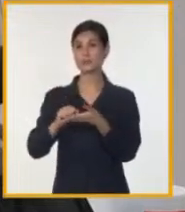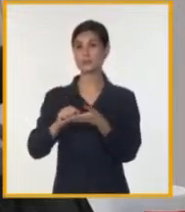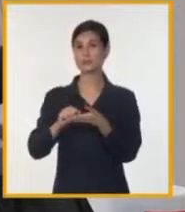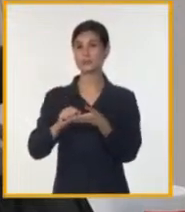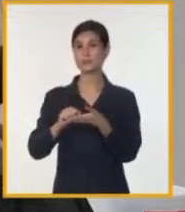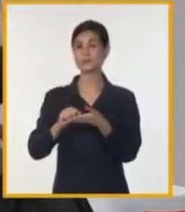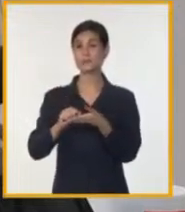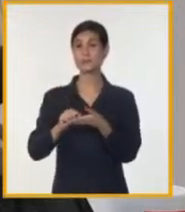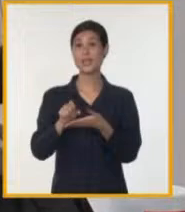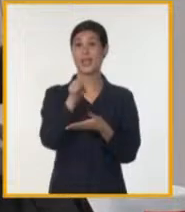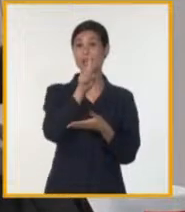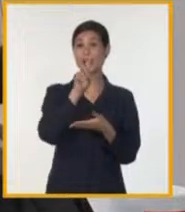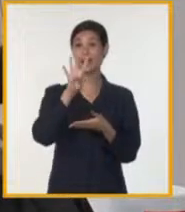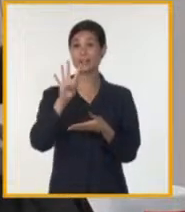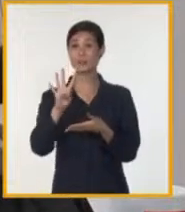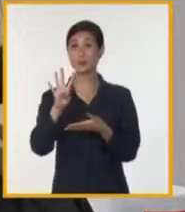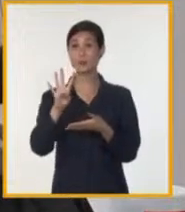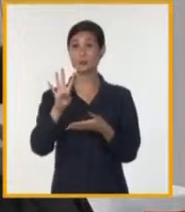14 son